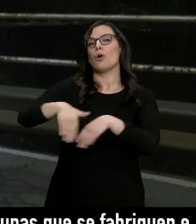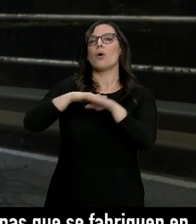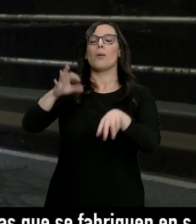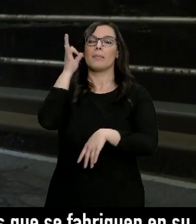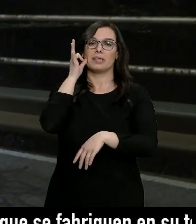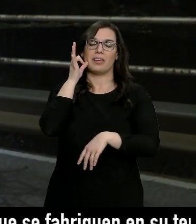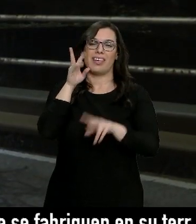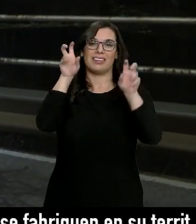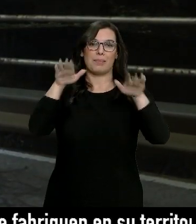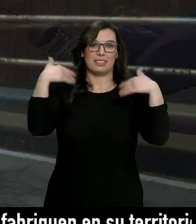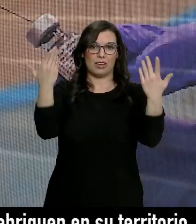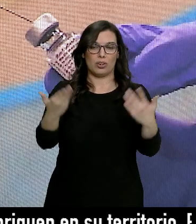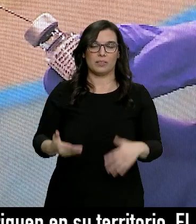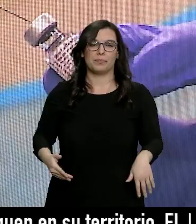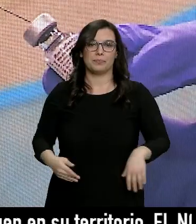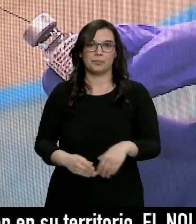González Laya.